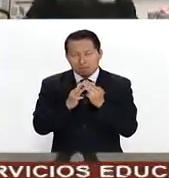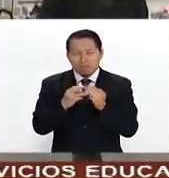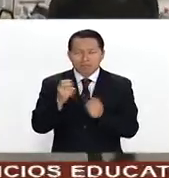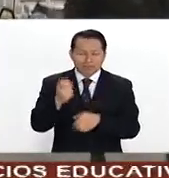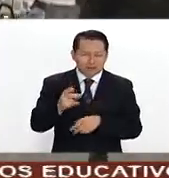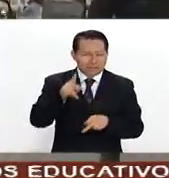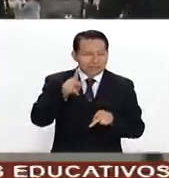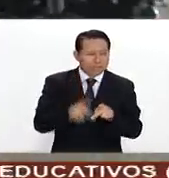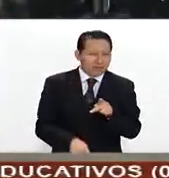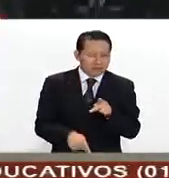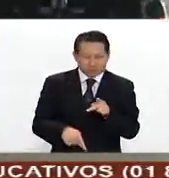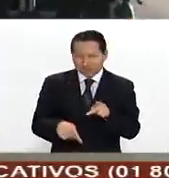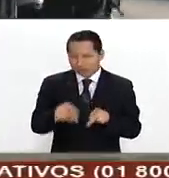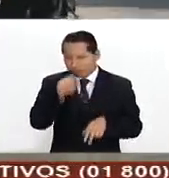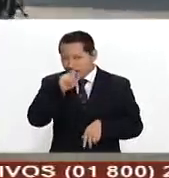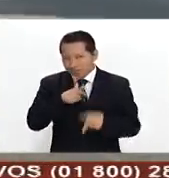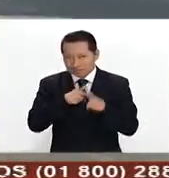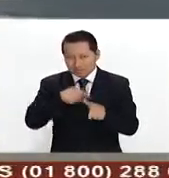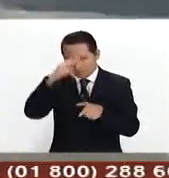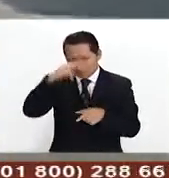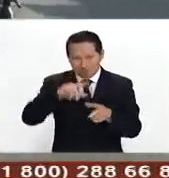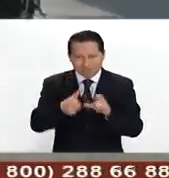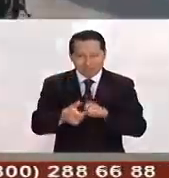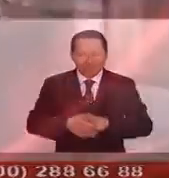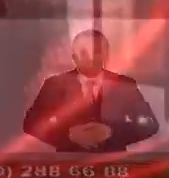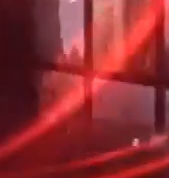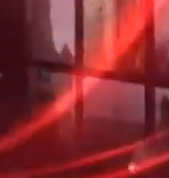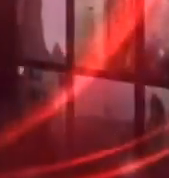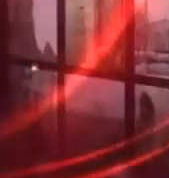Vamos a otra pausa. Está usted viendo México al Día.